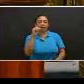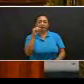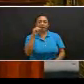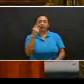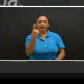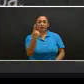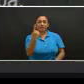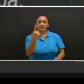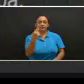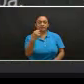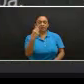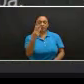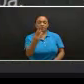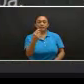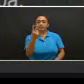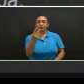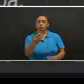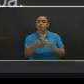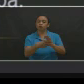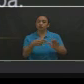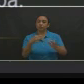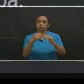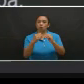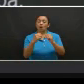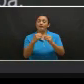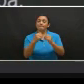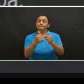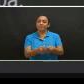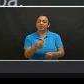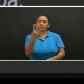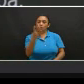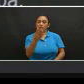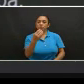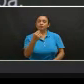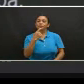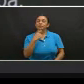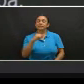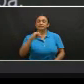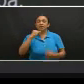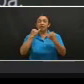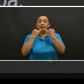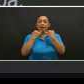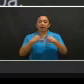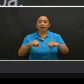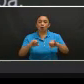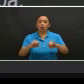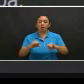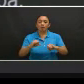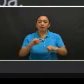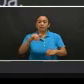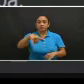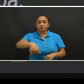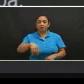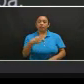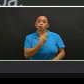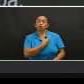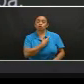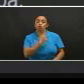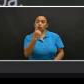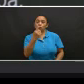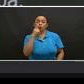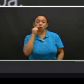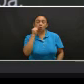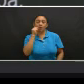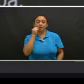verso 24 dice, Jacob se quedó solo y un hombre luchó con él